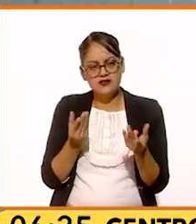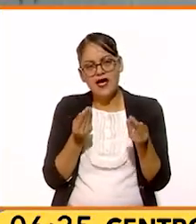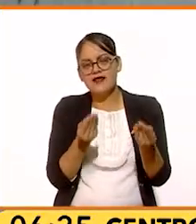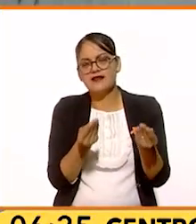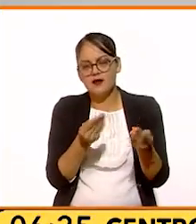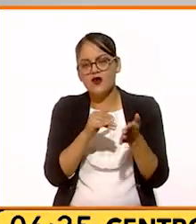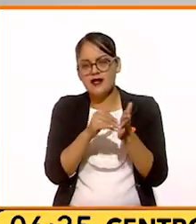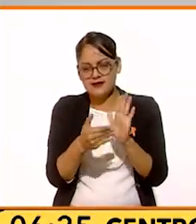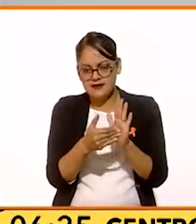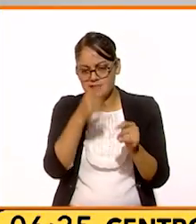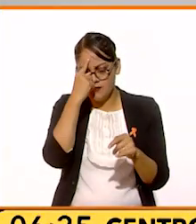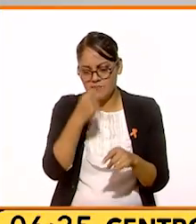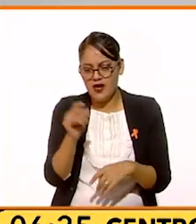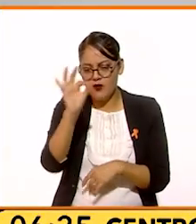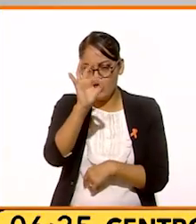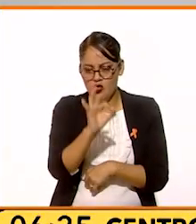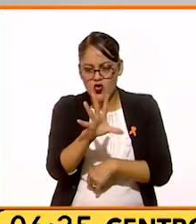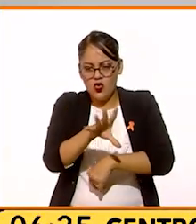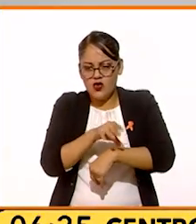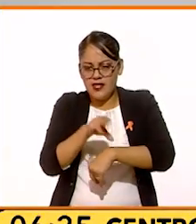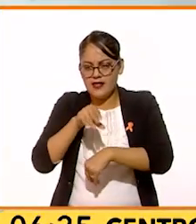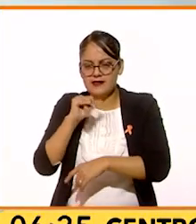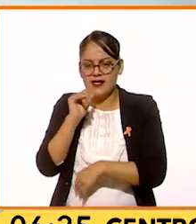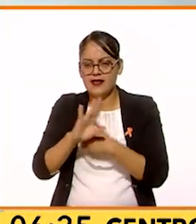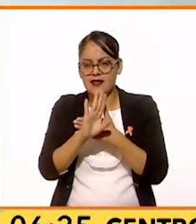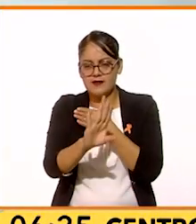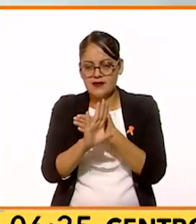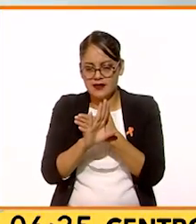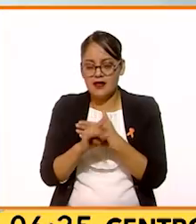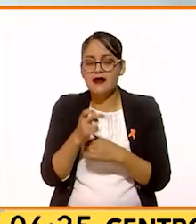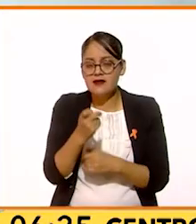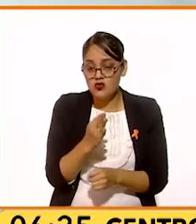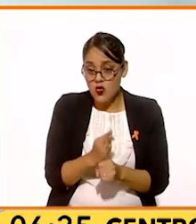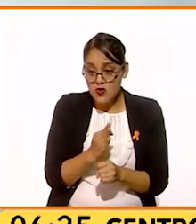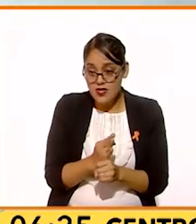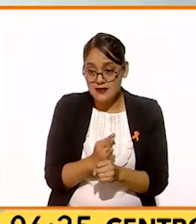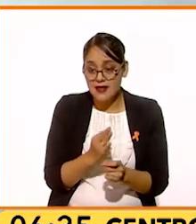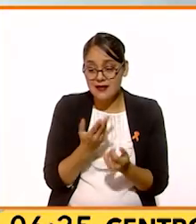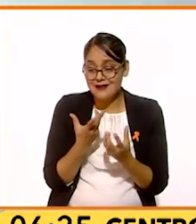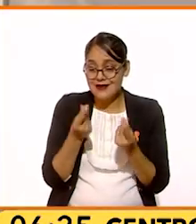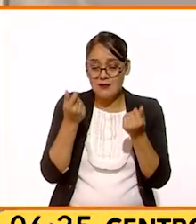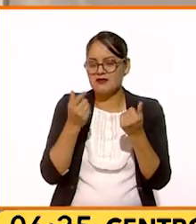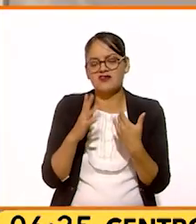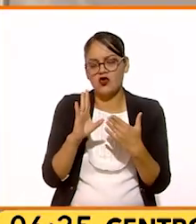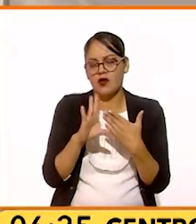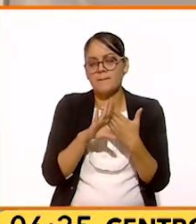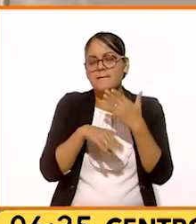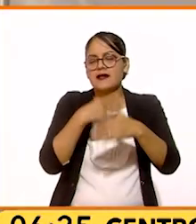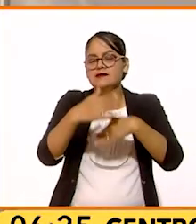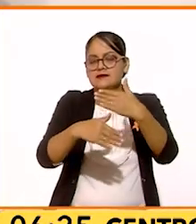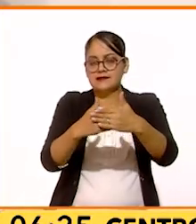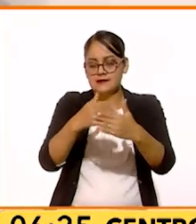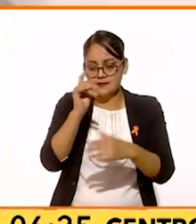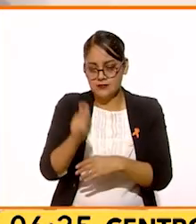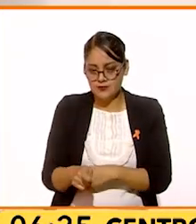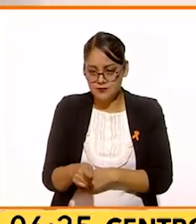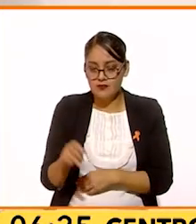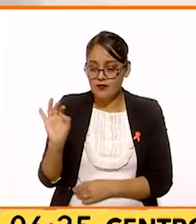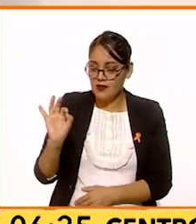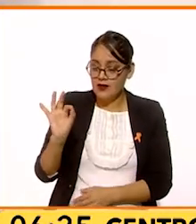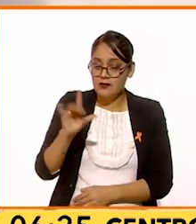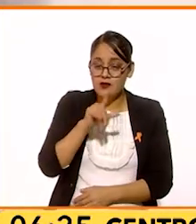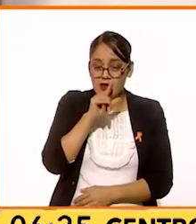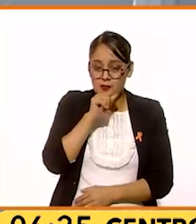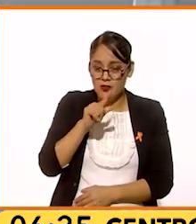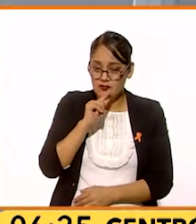estrategia que si bien no es una estrategia a corto plazo, es una estrategia a muy largo plazo, en la cual vamos a reemplazar estos mosquitos